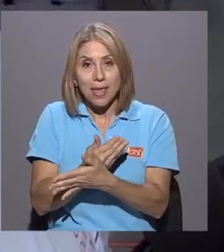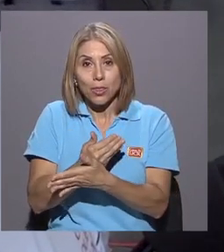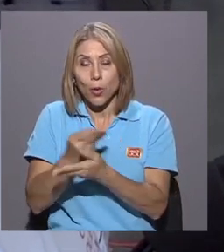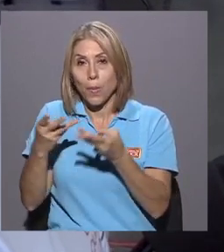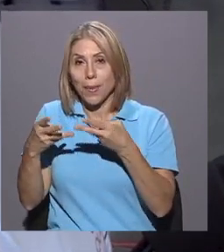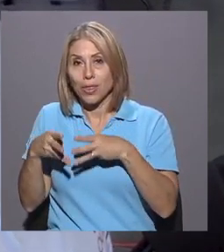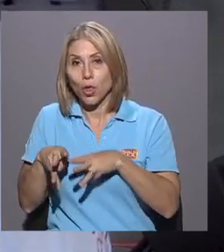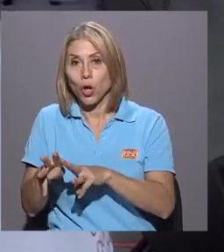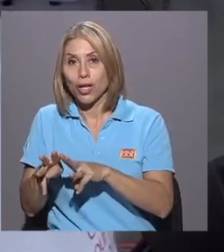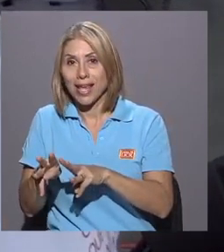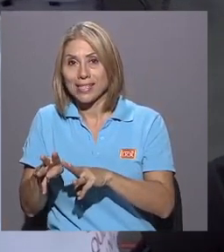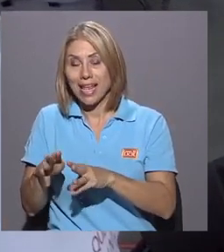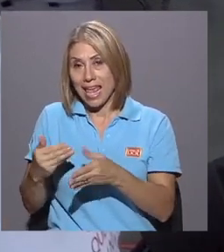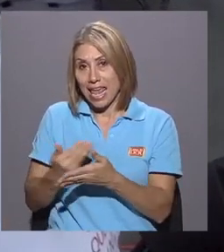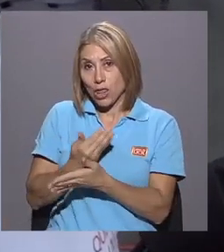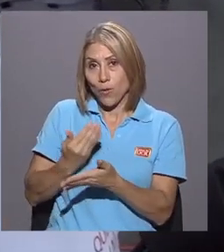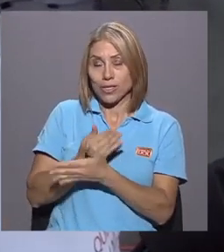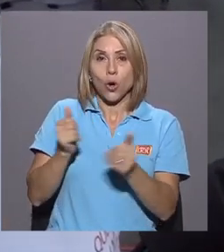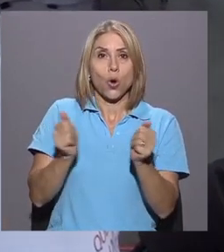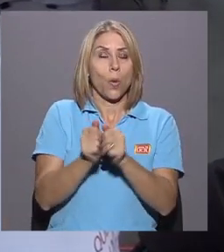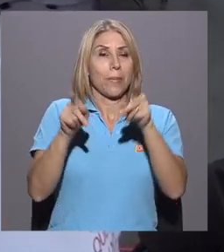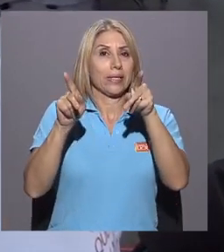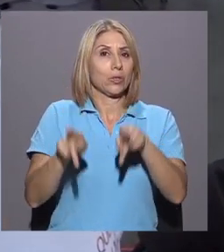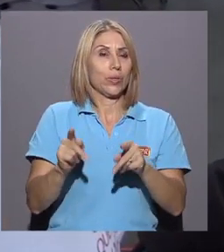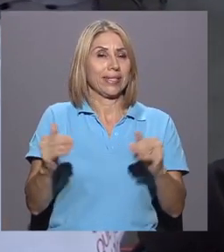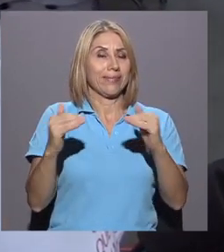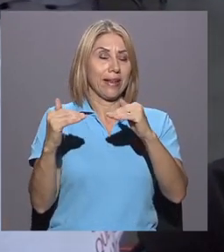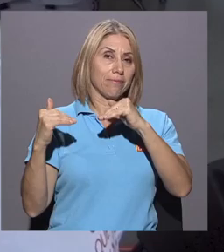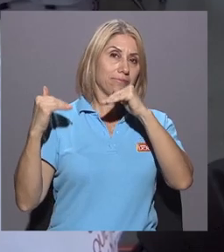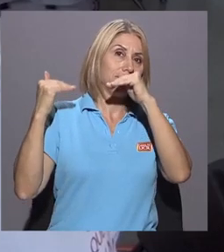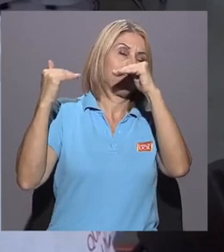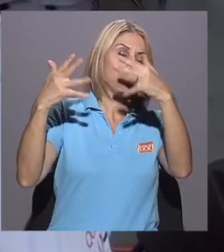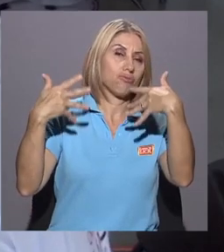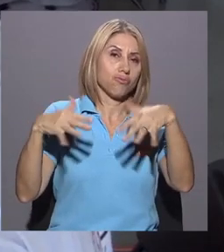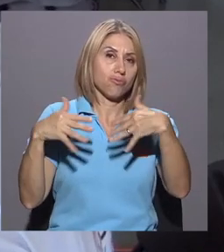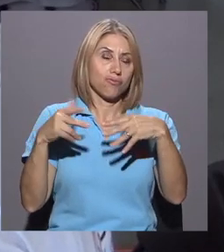innovación con mentores de muy alto nivel